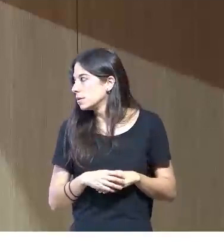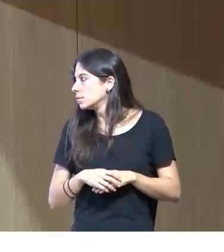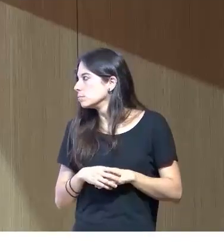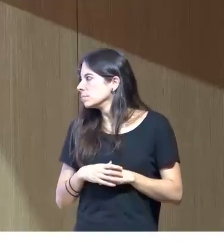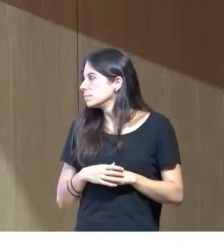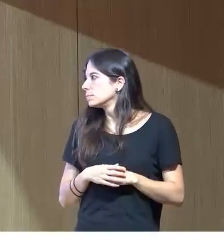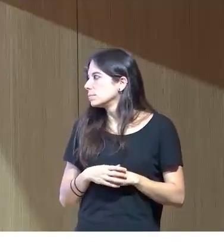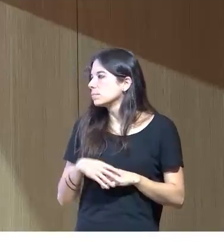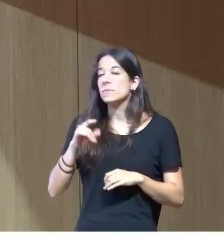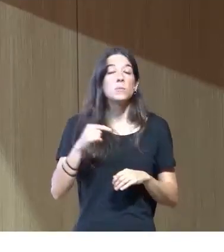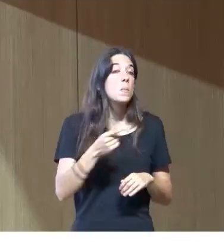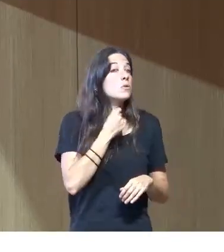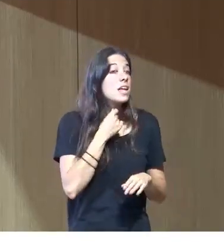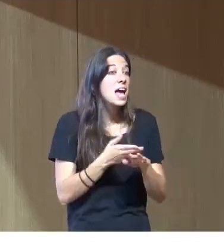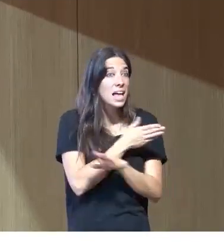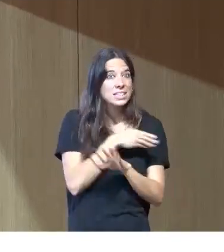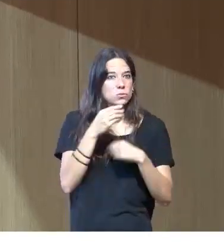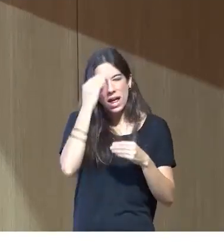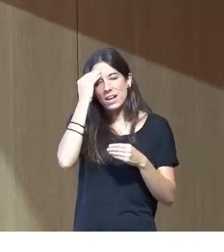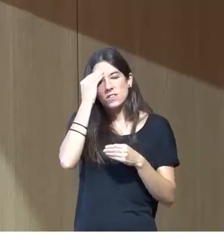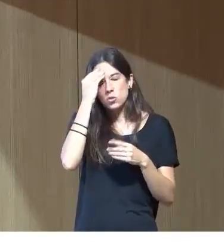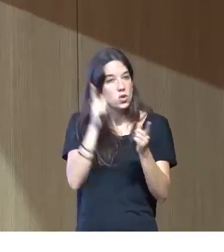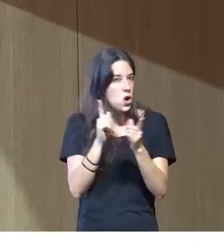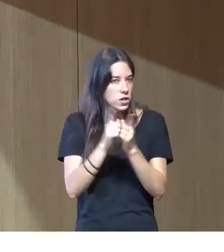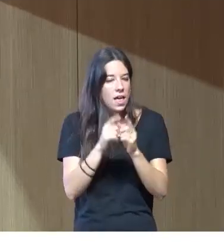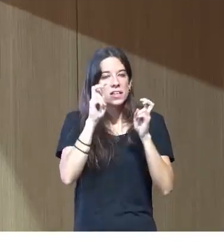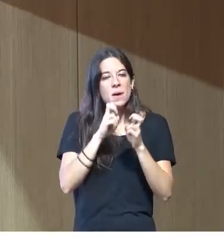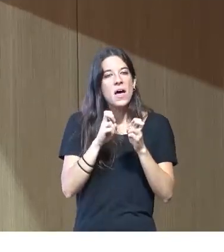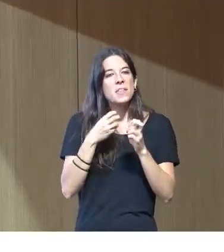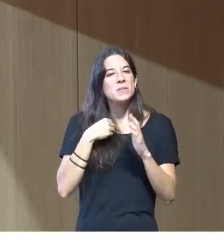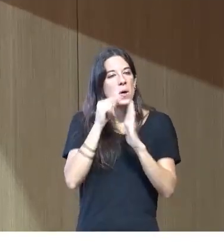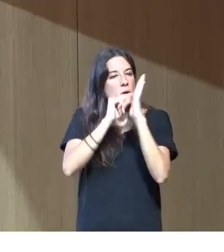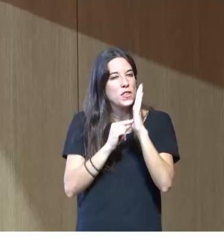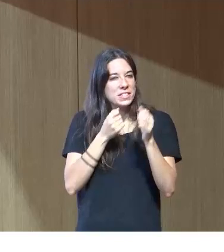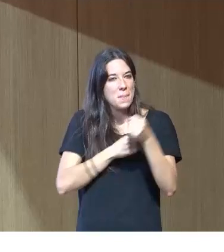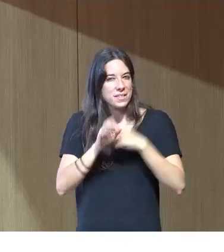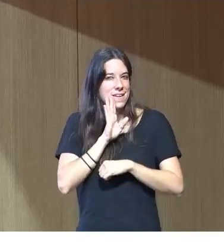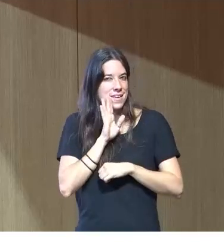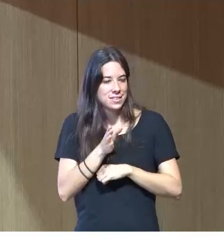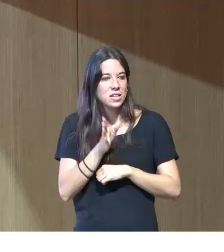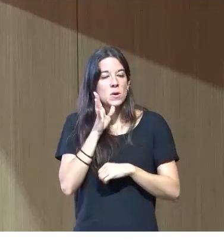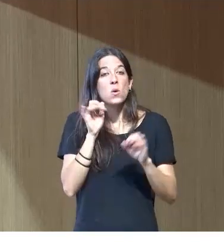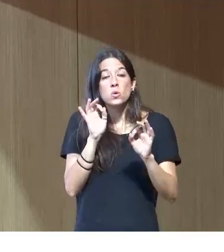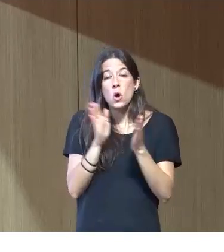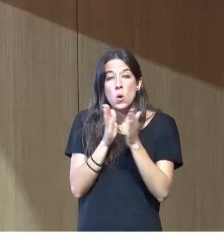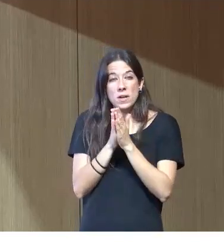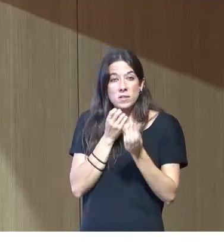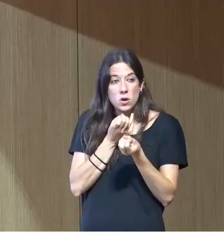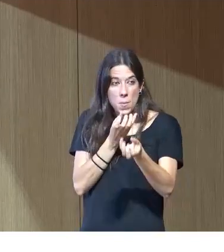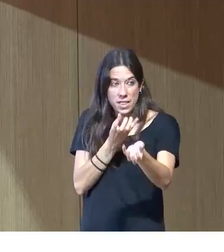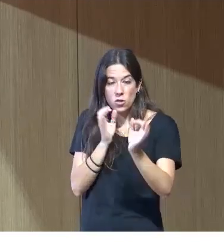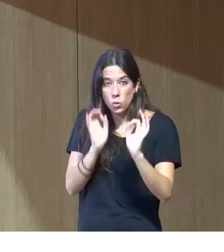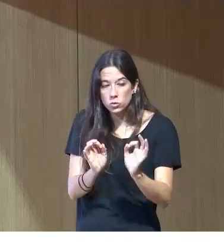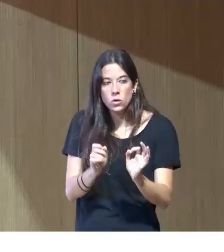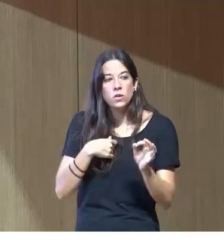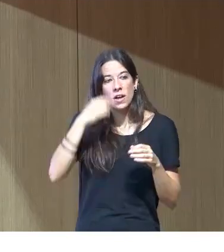hacer una reflexión muy corta sobre el mapa de empatía porque cuando lo estaban comentando los compañeros creo que